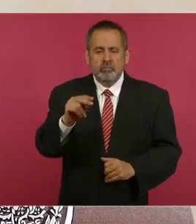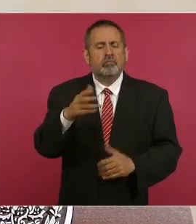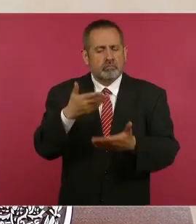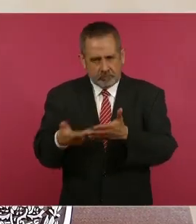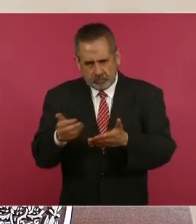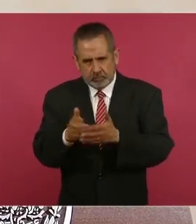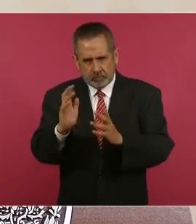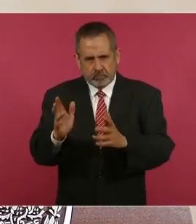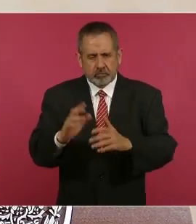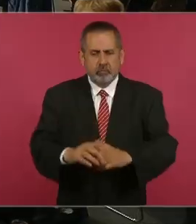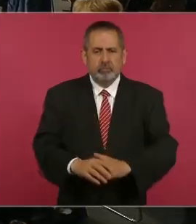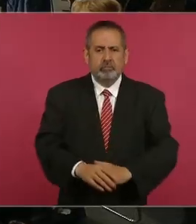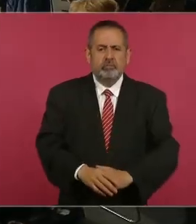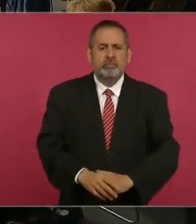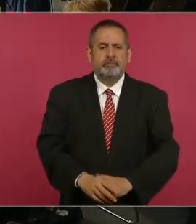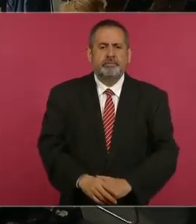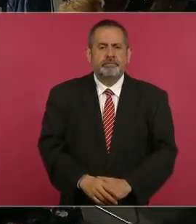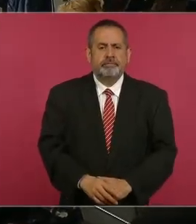utilizados.